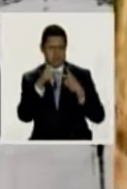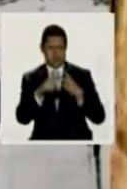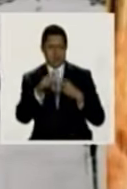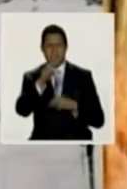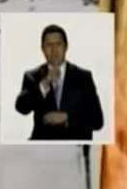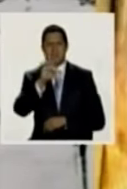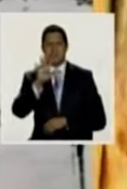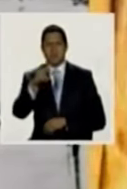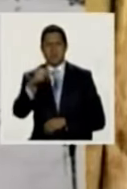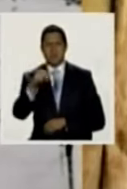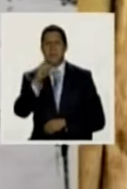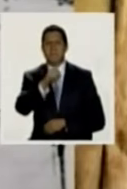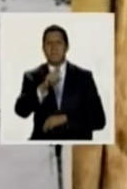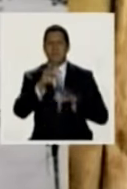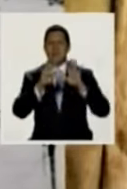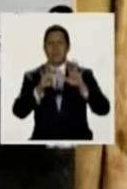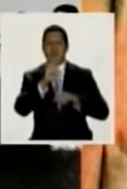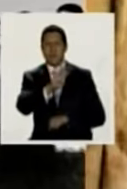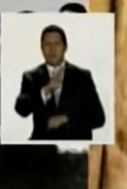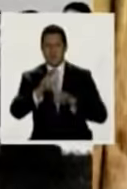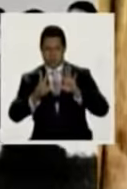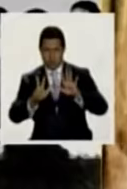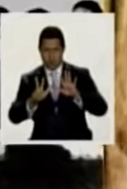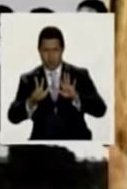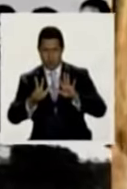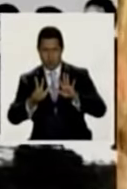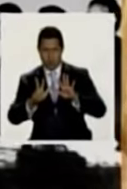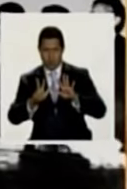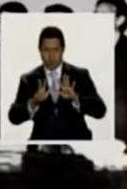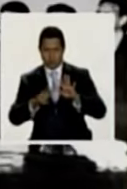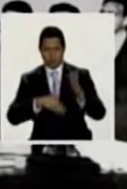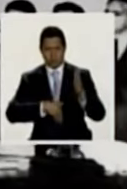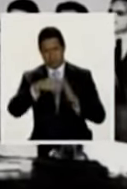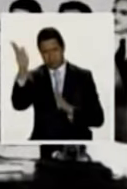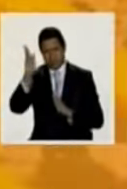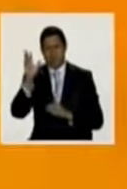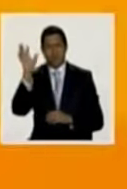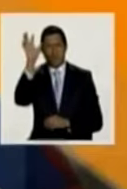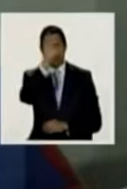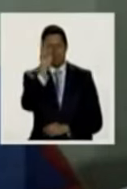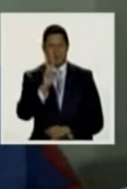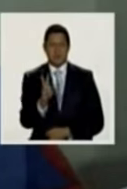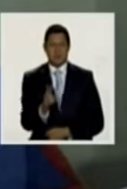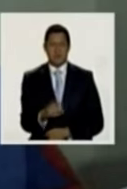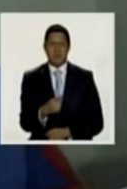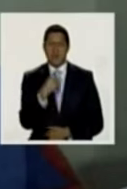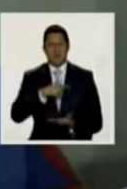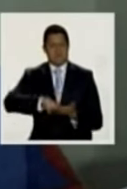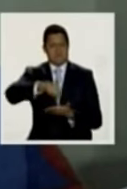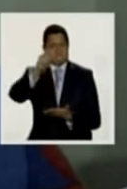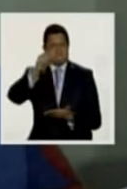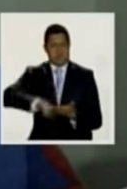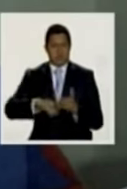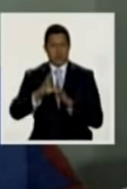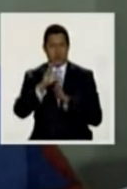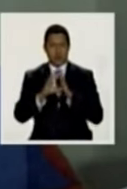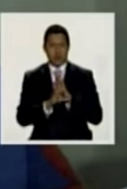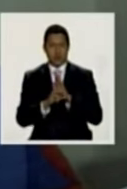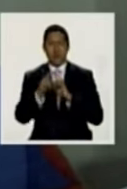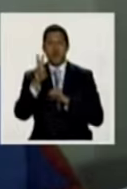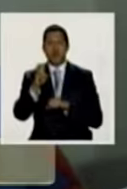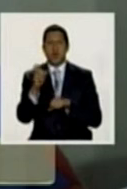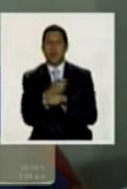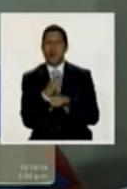el 24 de noviembre de 1948, lo hizo volver al exilio. Estaba firmando el acta constitutiva del